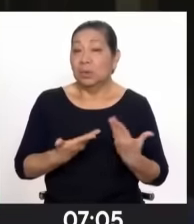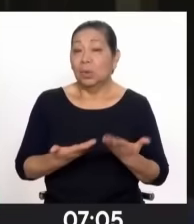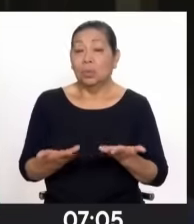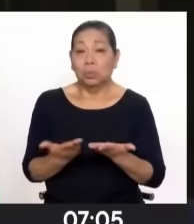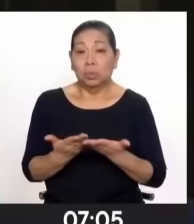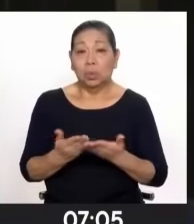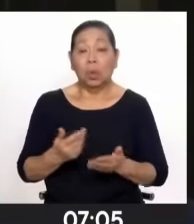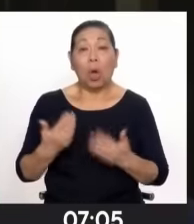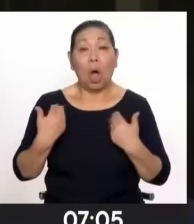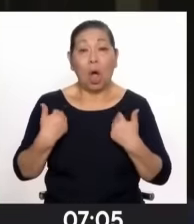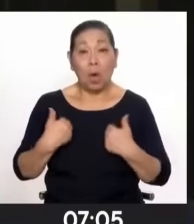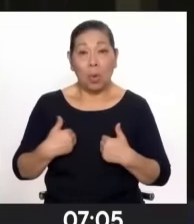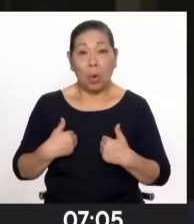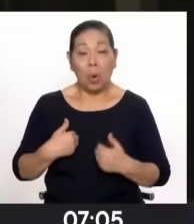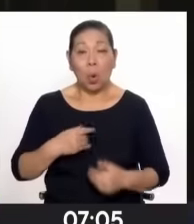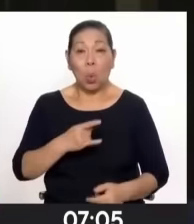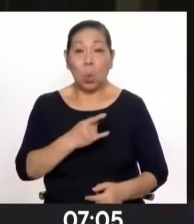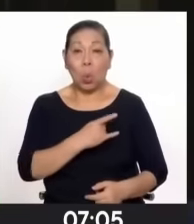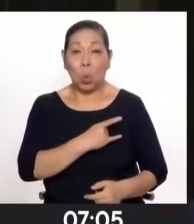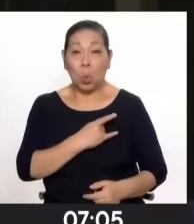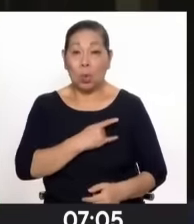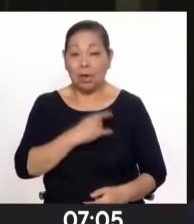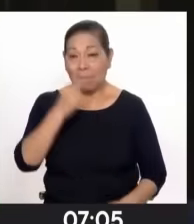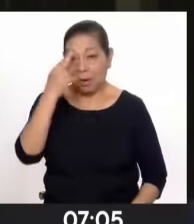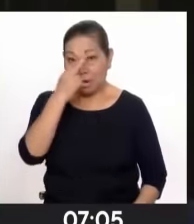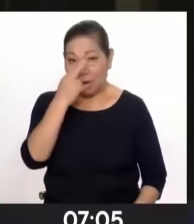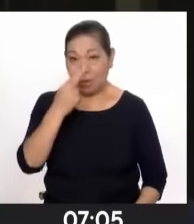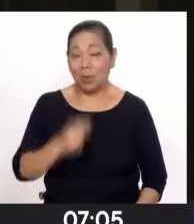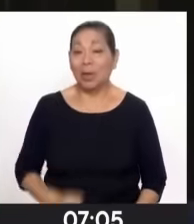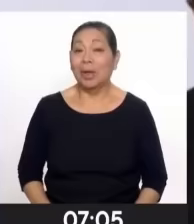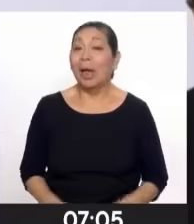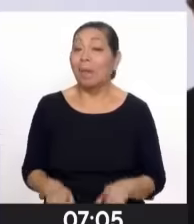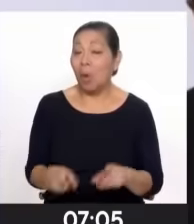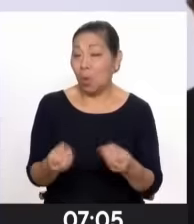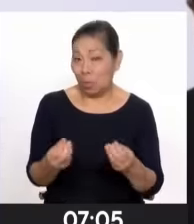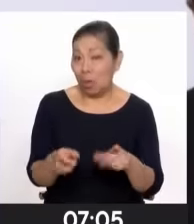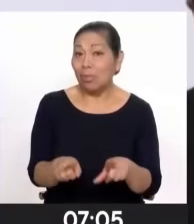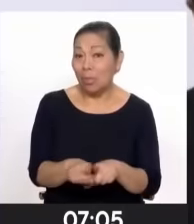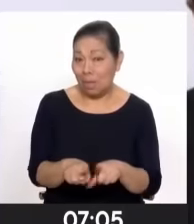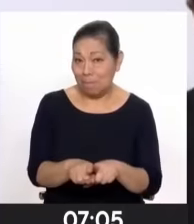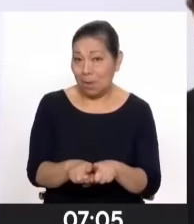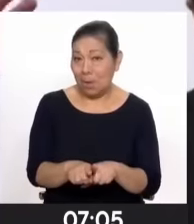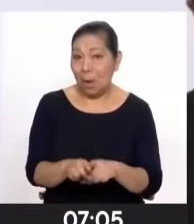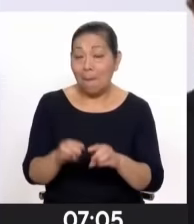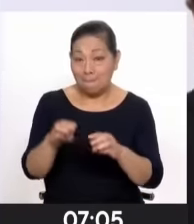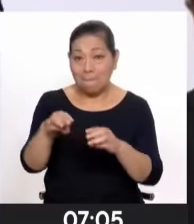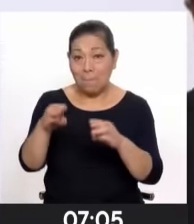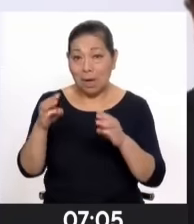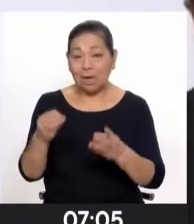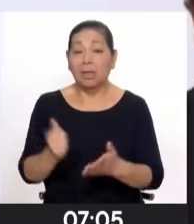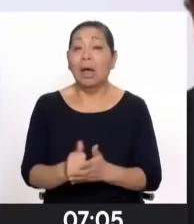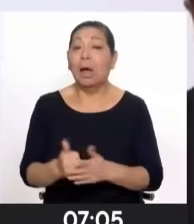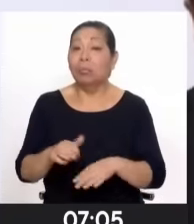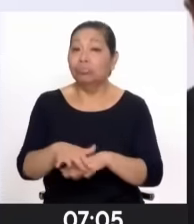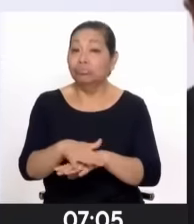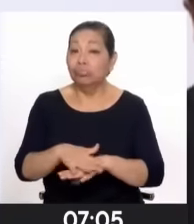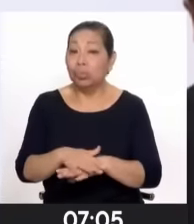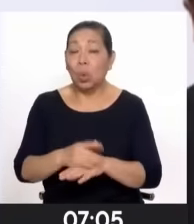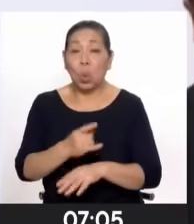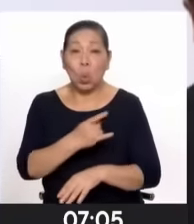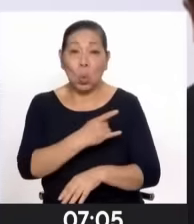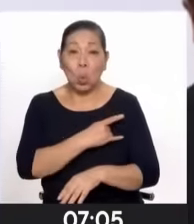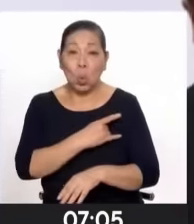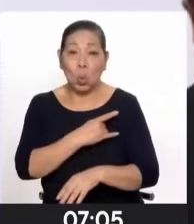bachiller en derecho en la pontificia Universidad Católica del Perú y también logró el magister en administración de la